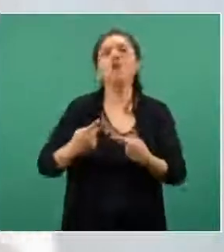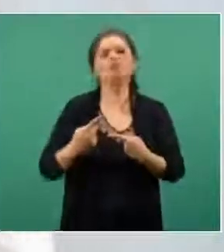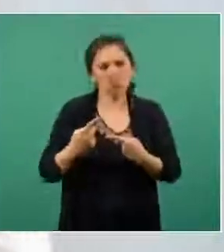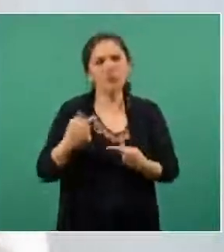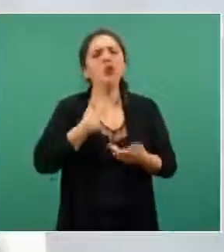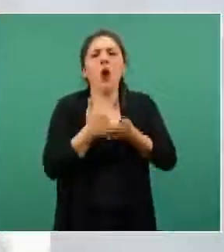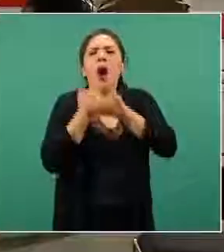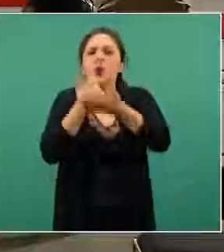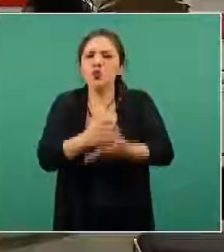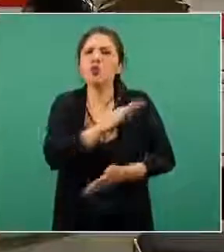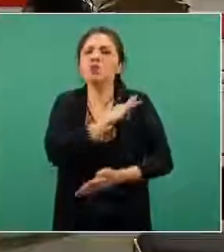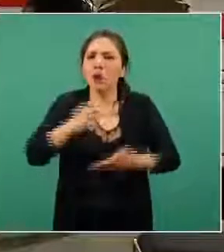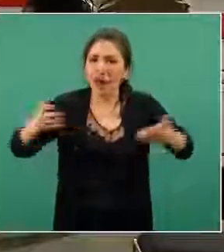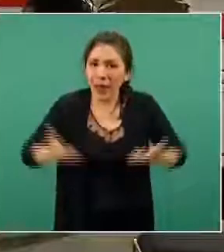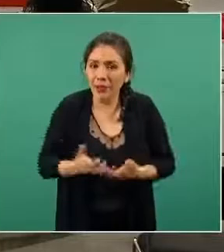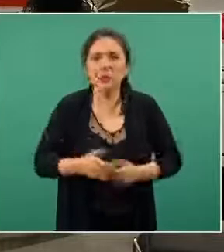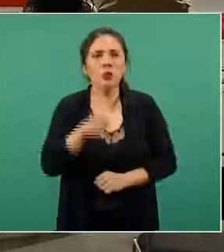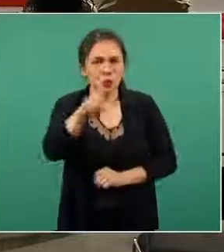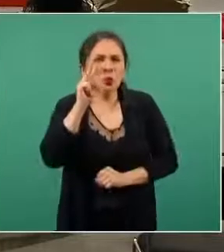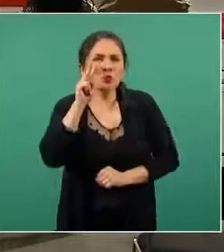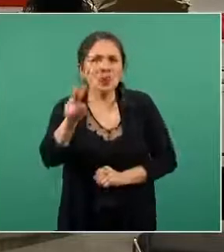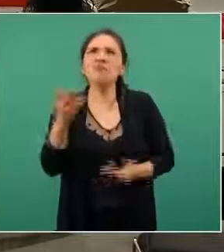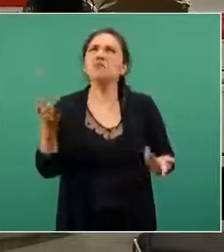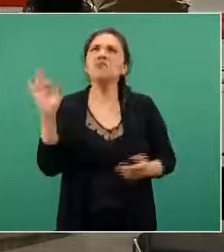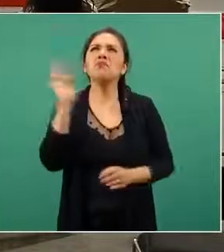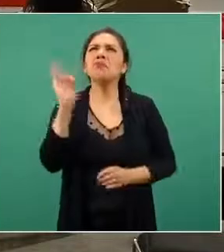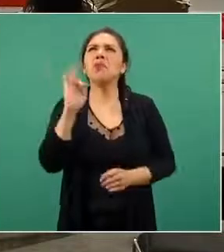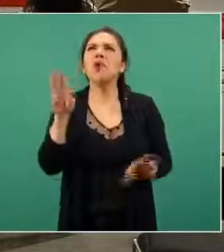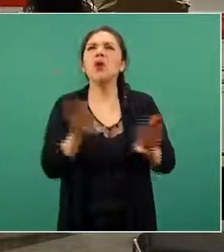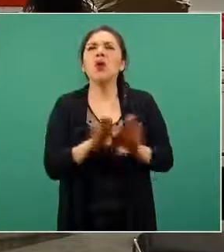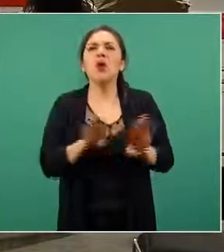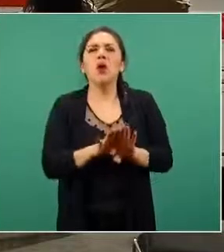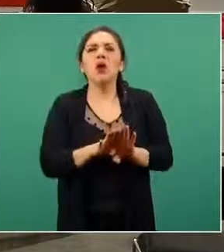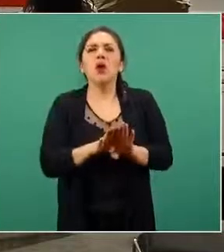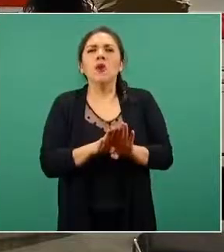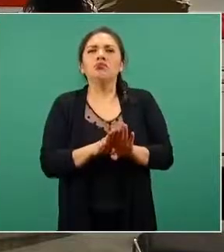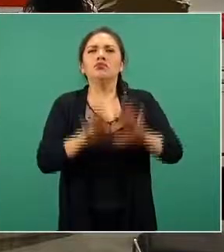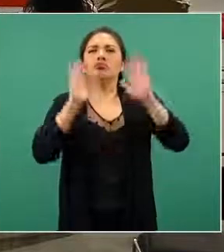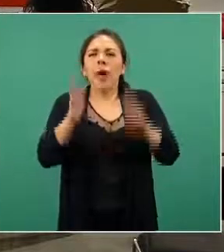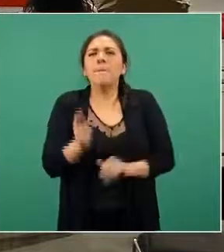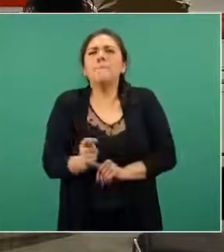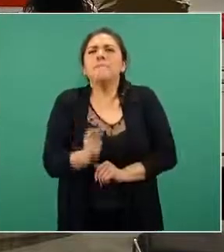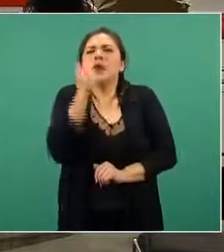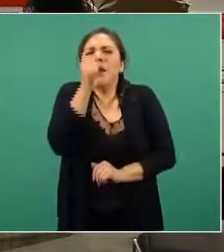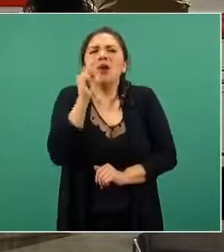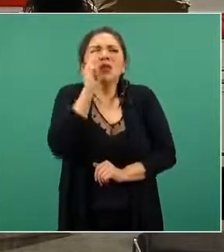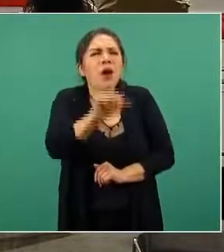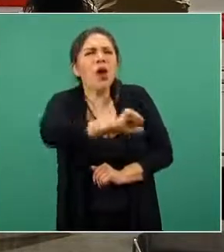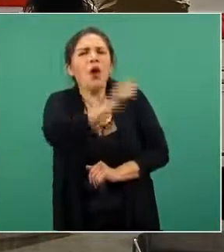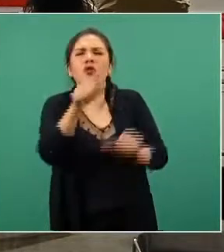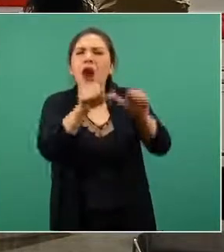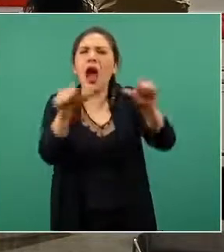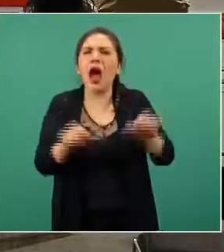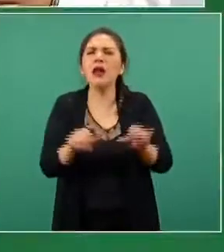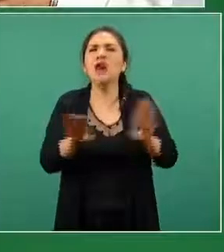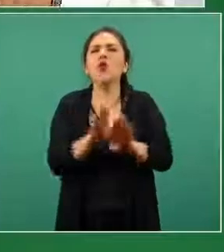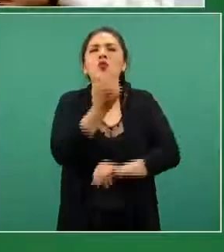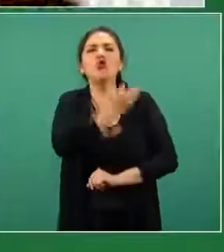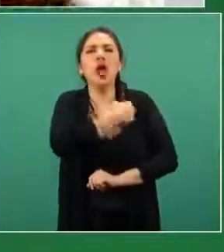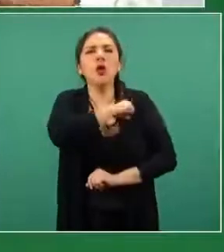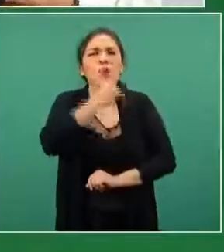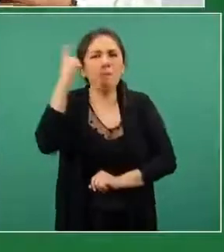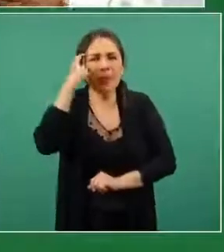cada uno de nosotros. Ustedes habrán visto a lo mejor un abordaje inicial en otras áreas como es salud